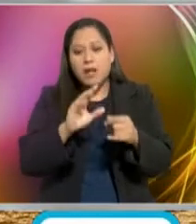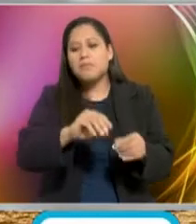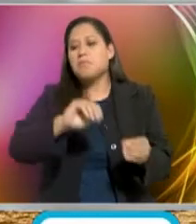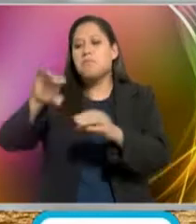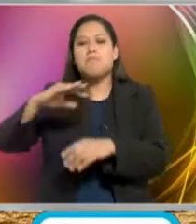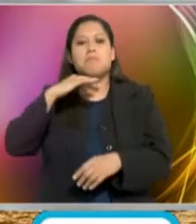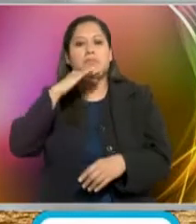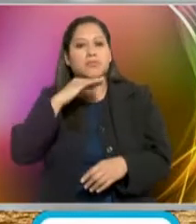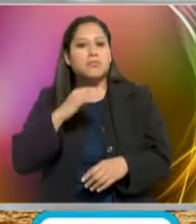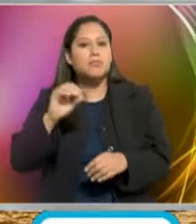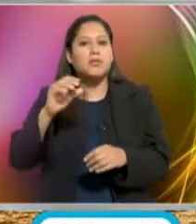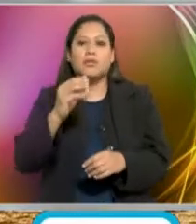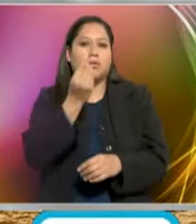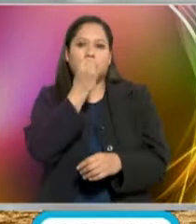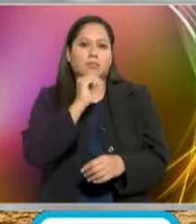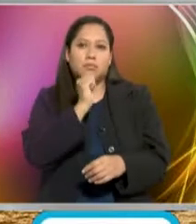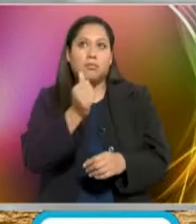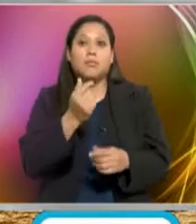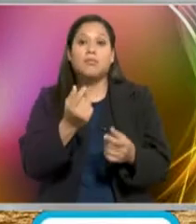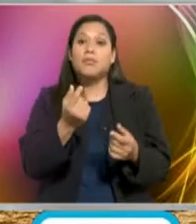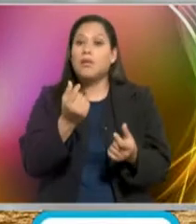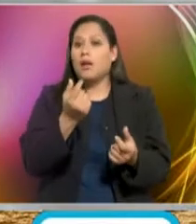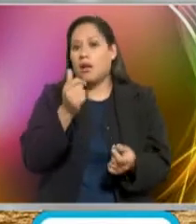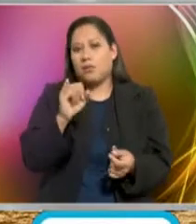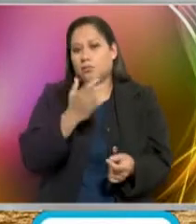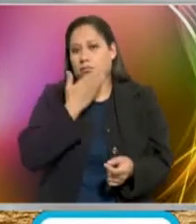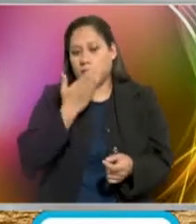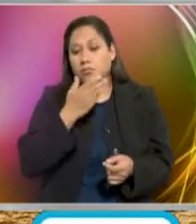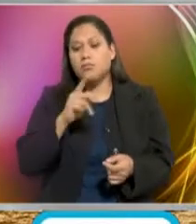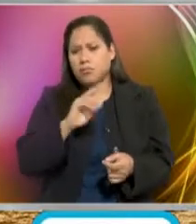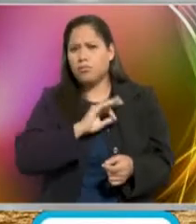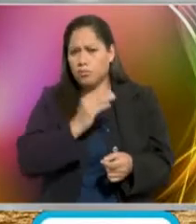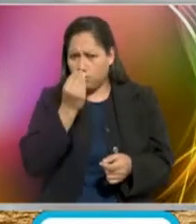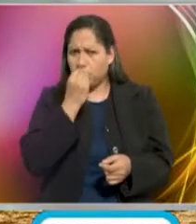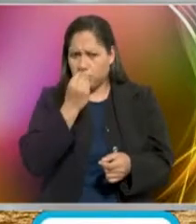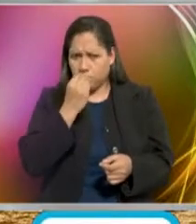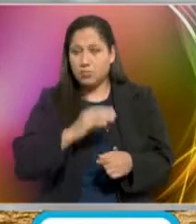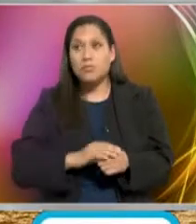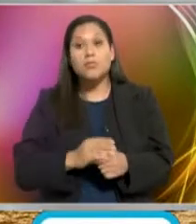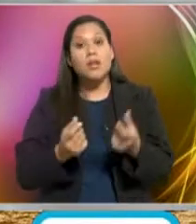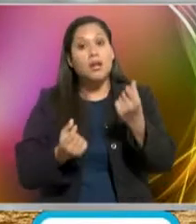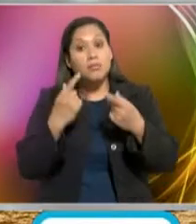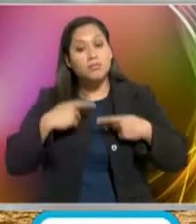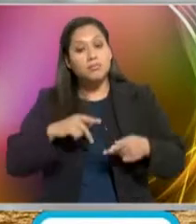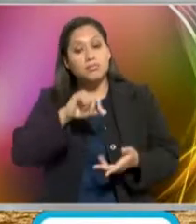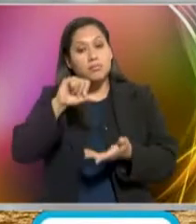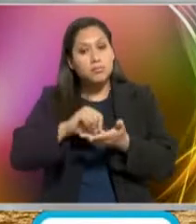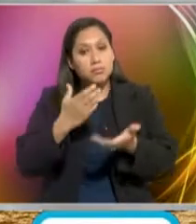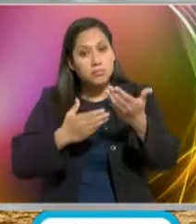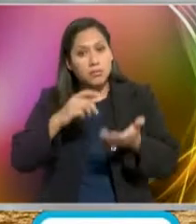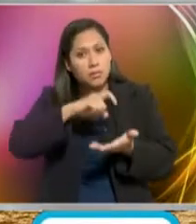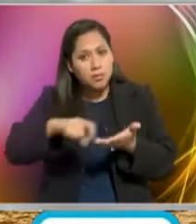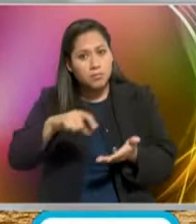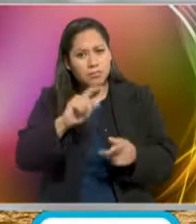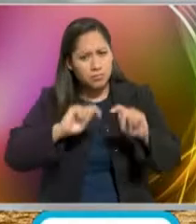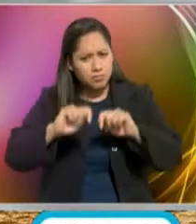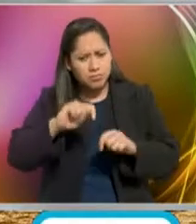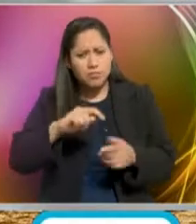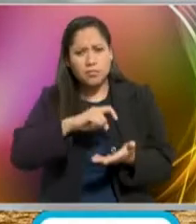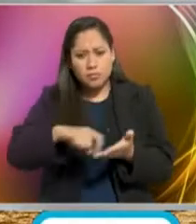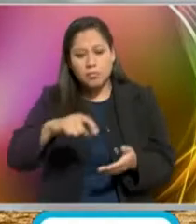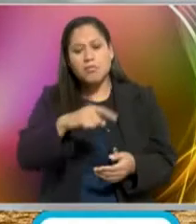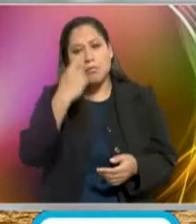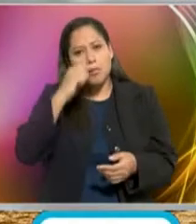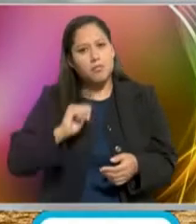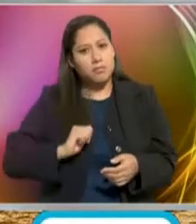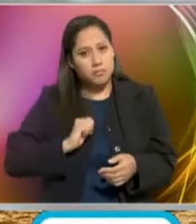desechamos o no las consumimos en muchos Sí. países. Y estas también se pueden utilizar. Hay gente que las compra también en el supermercado en Exacto. vez de Sí. aprovecharlas al momento